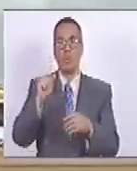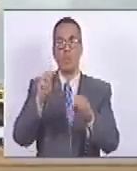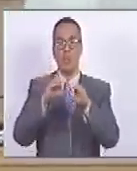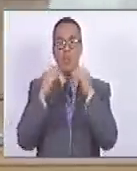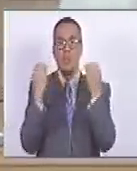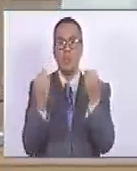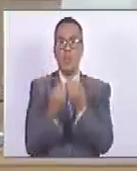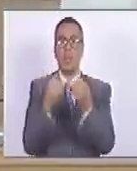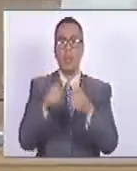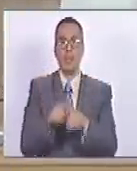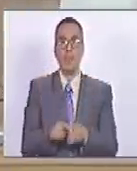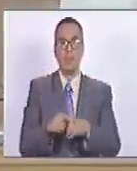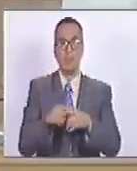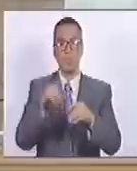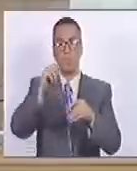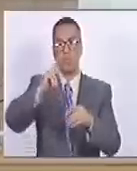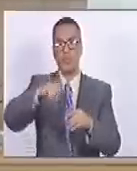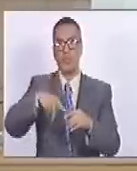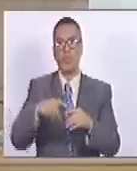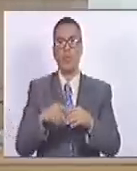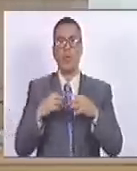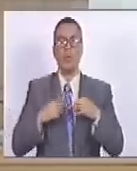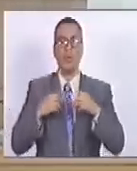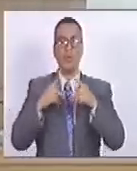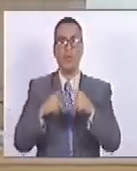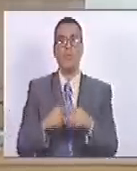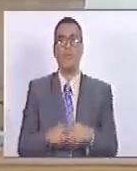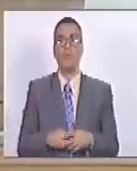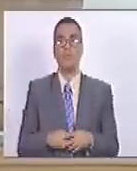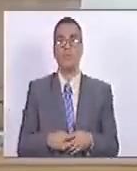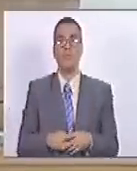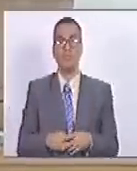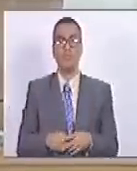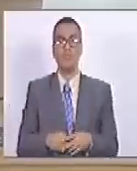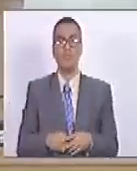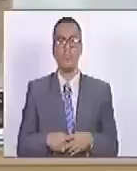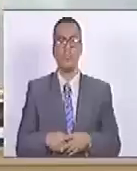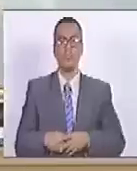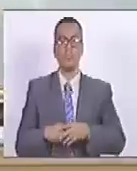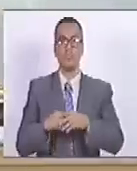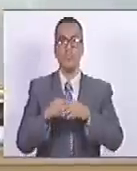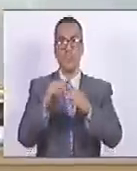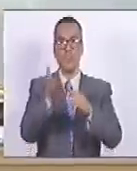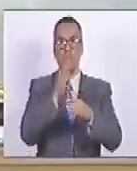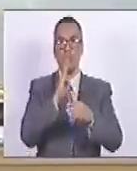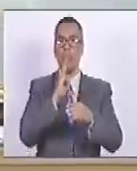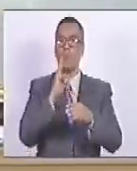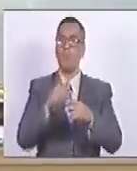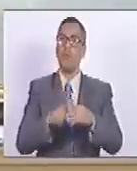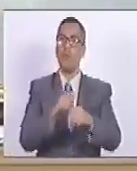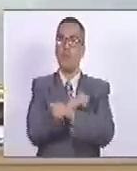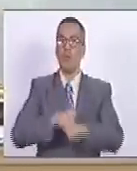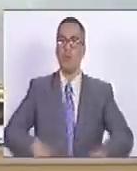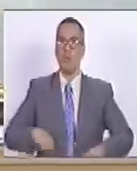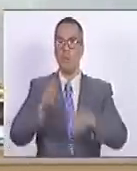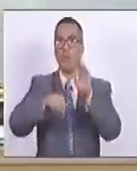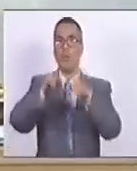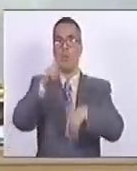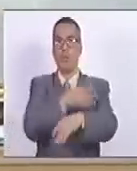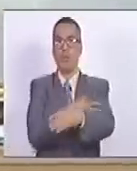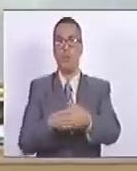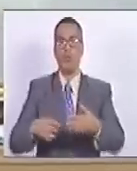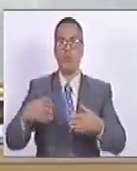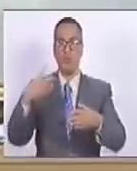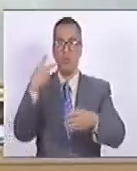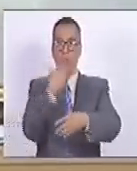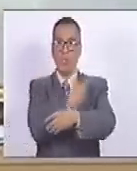Organización Panamericana de la Salud. Un banco portugués, nosotros pagamos 12 millones de dosis de